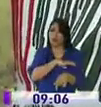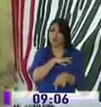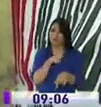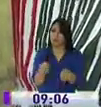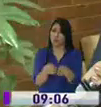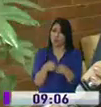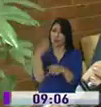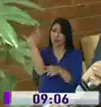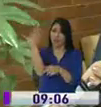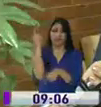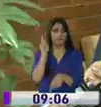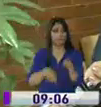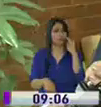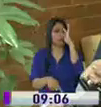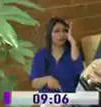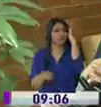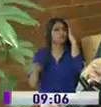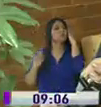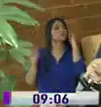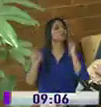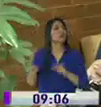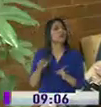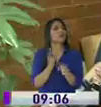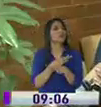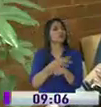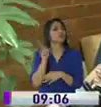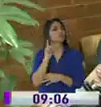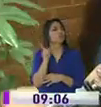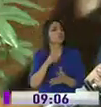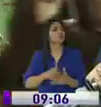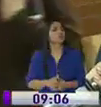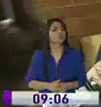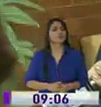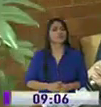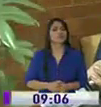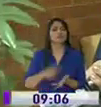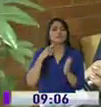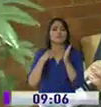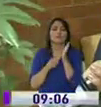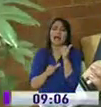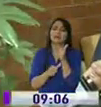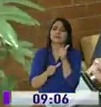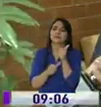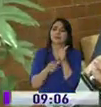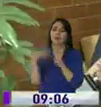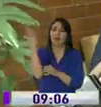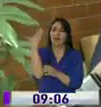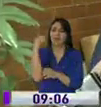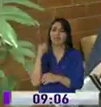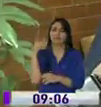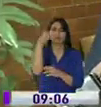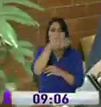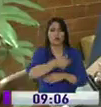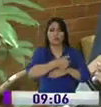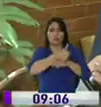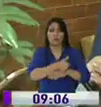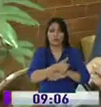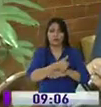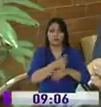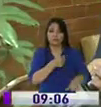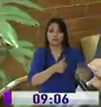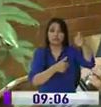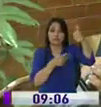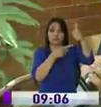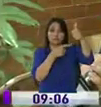municipales. No lo hacía. Es decir, mal puede un asesor de alcalde ir donde una autoridad superior a